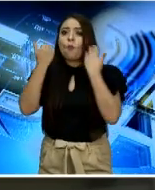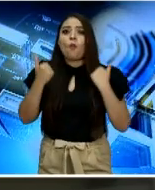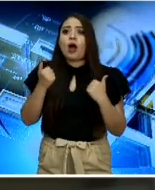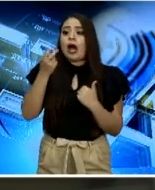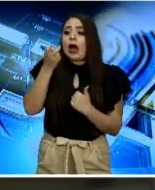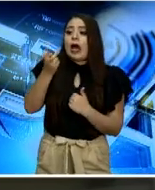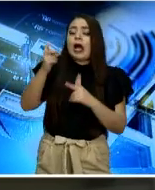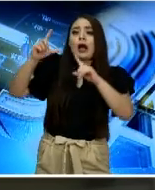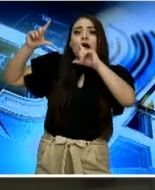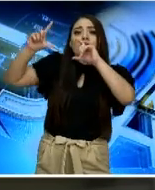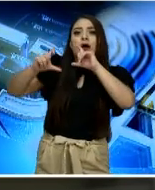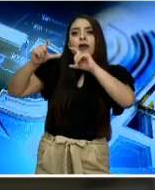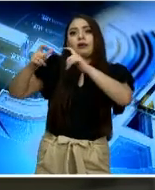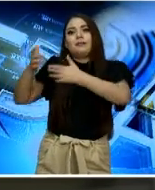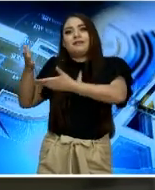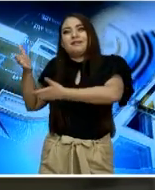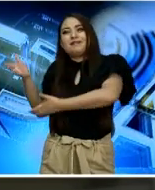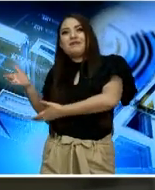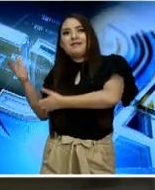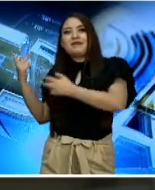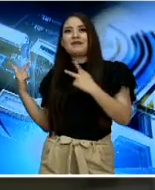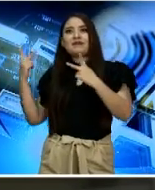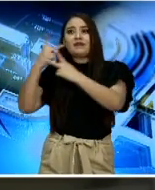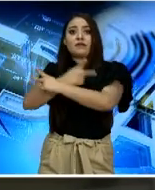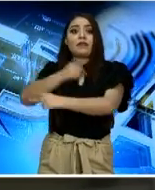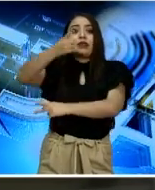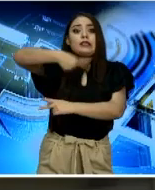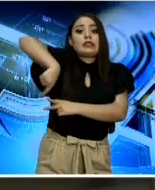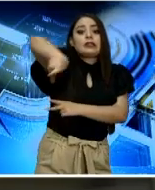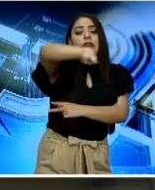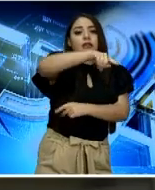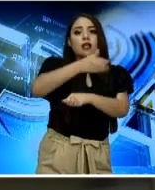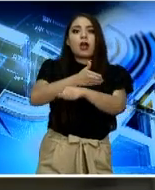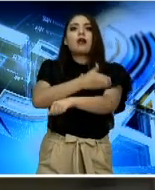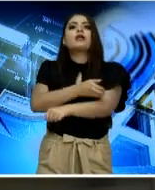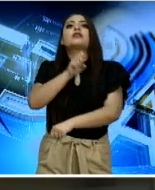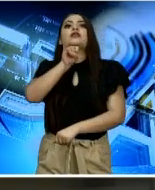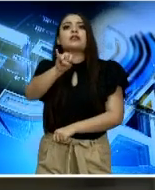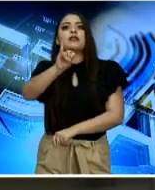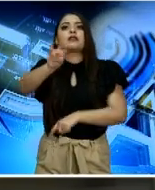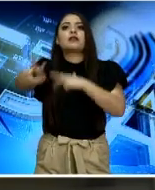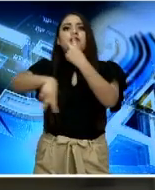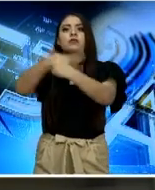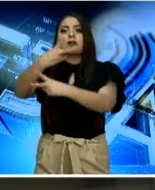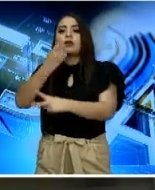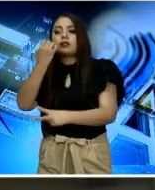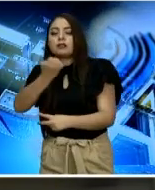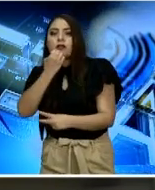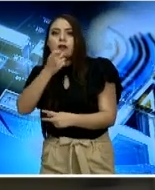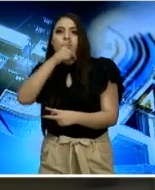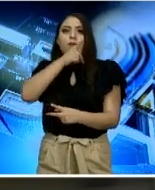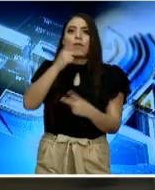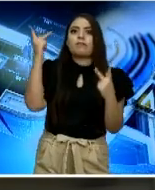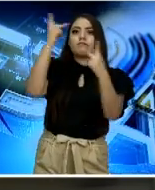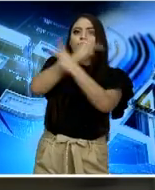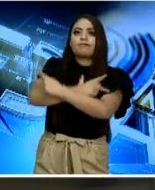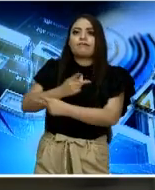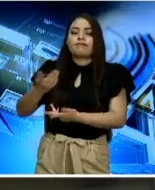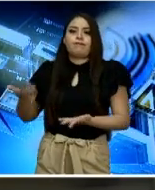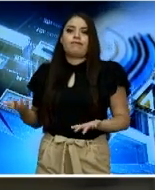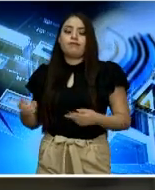que el resto de sus compañeros tiene en la escuelita con sus papás y sus padrinos, lo cual